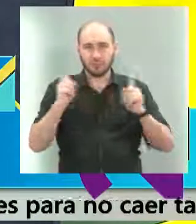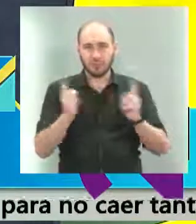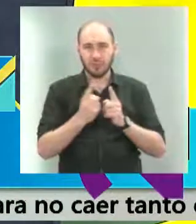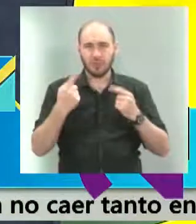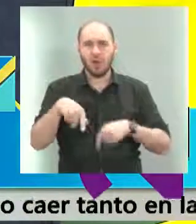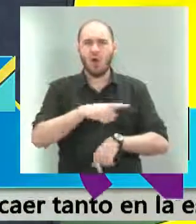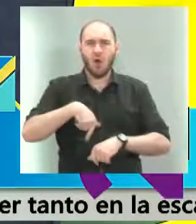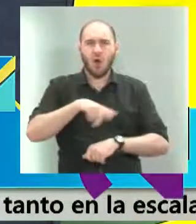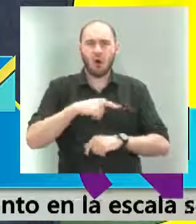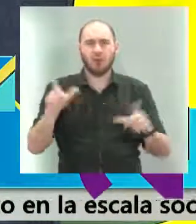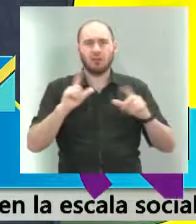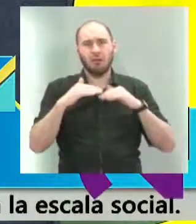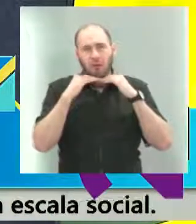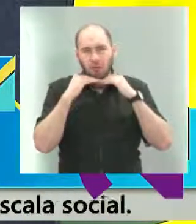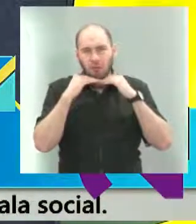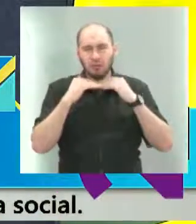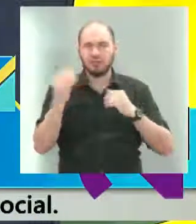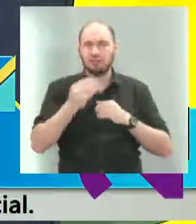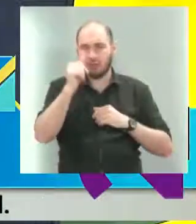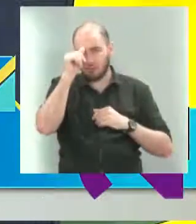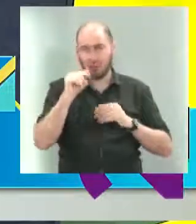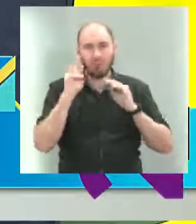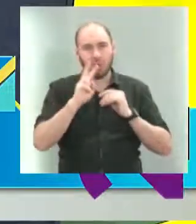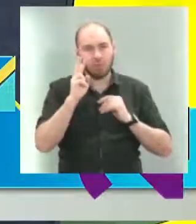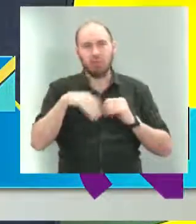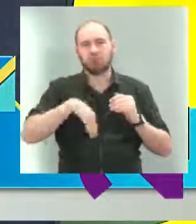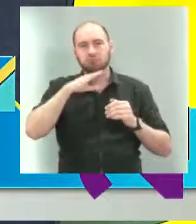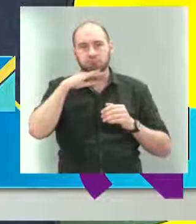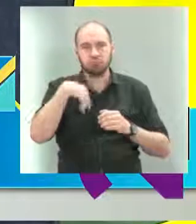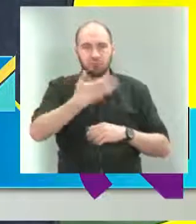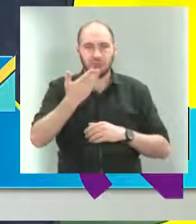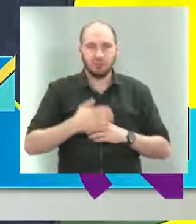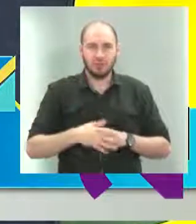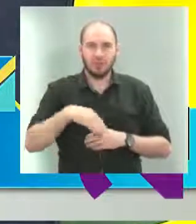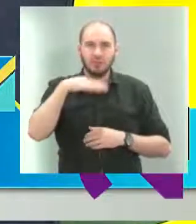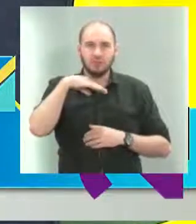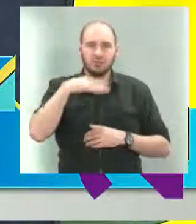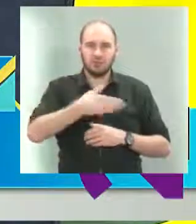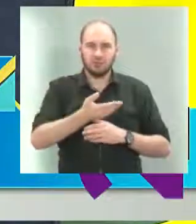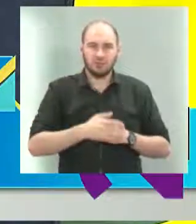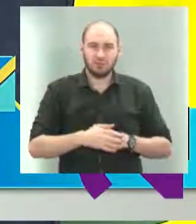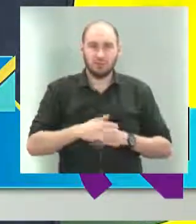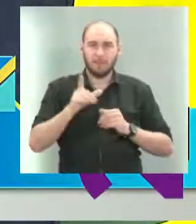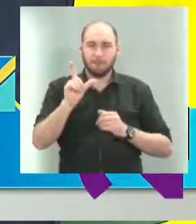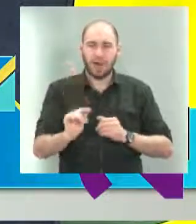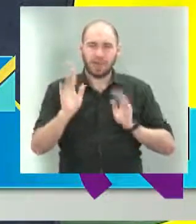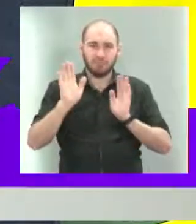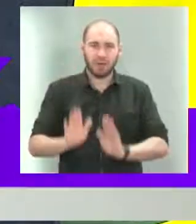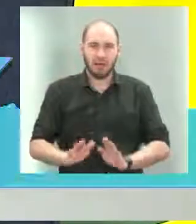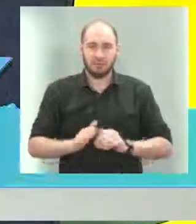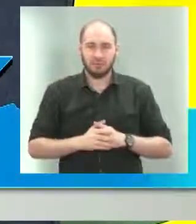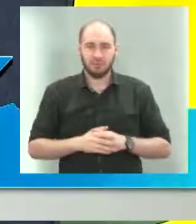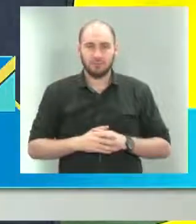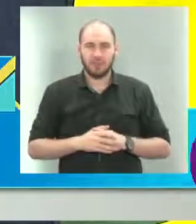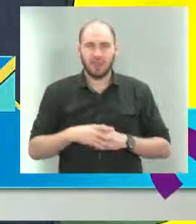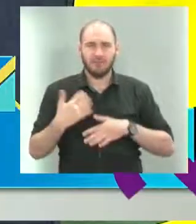¿cuántas horas hemos estado frente al televisor este fin de semana todos viendo esta estupidez que paró el país,